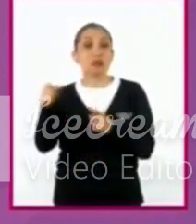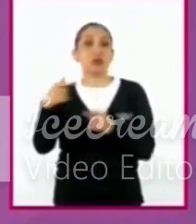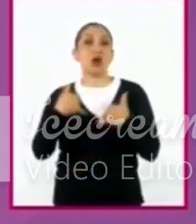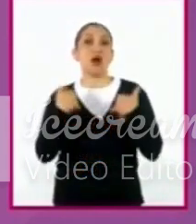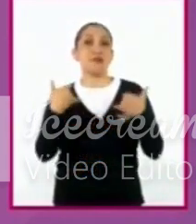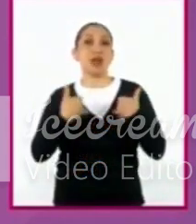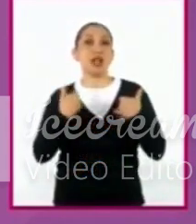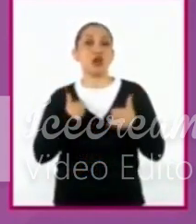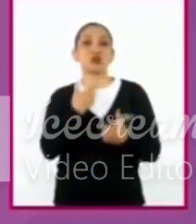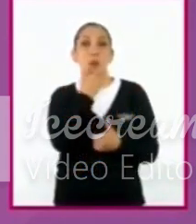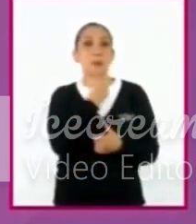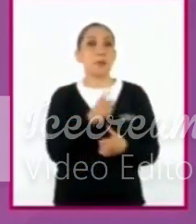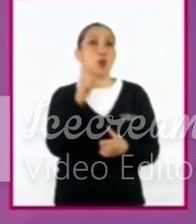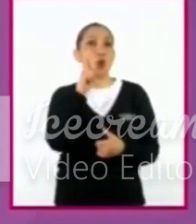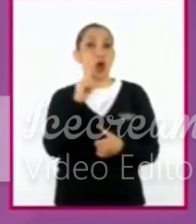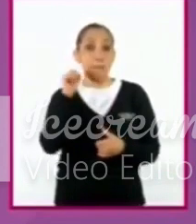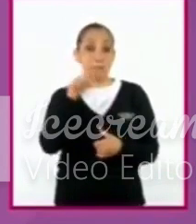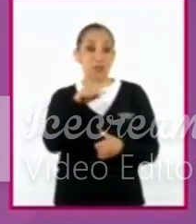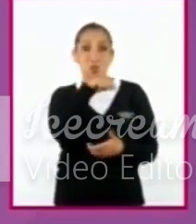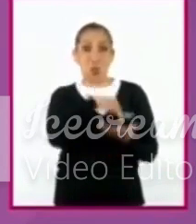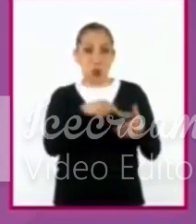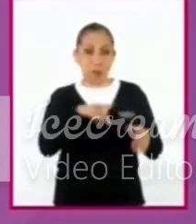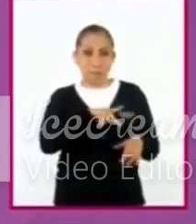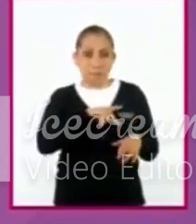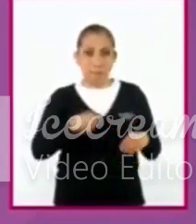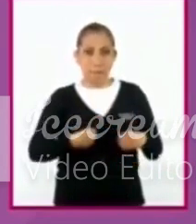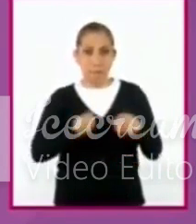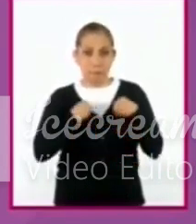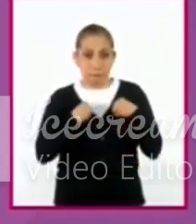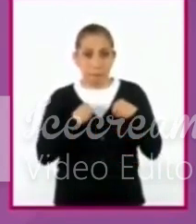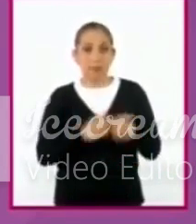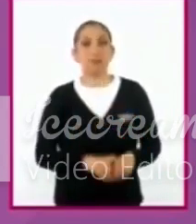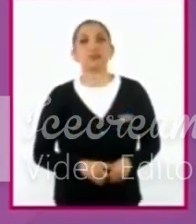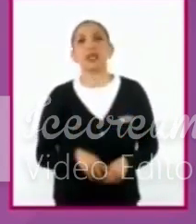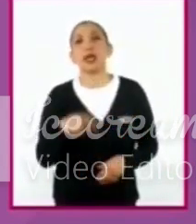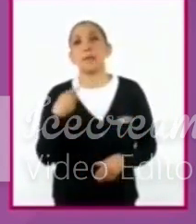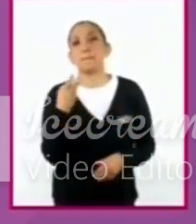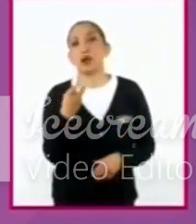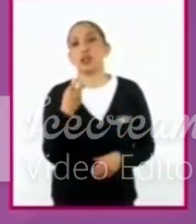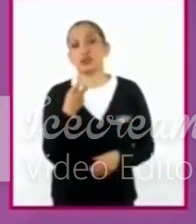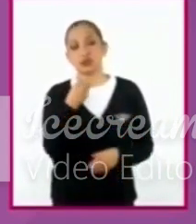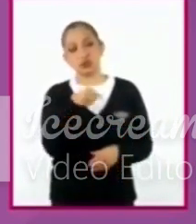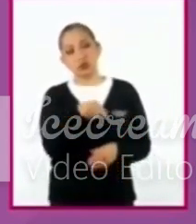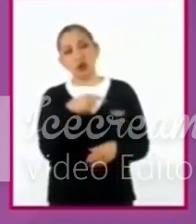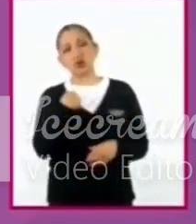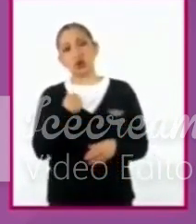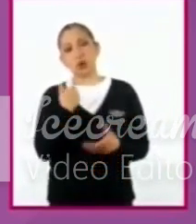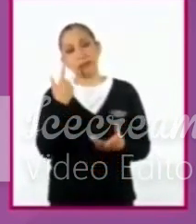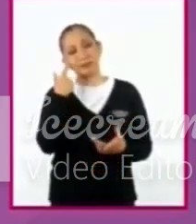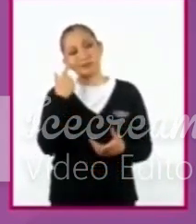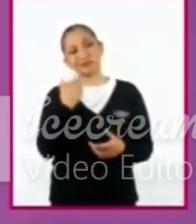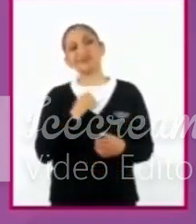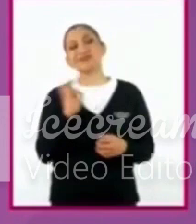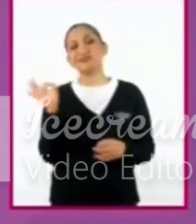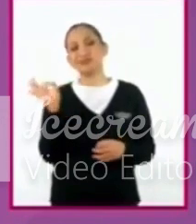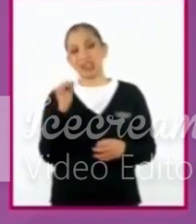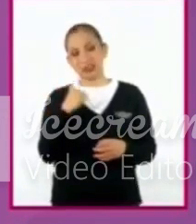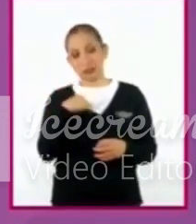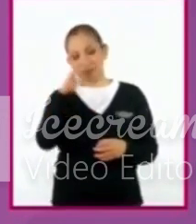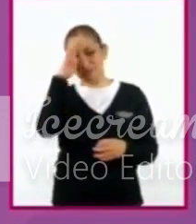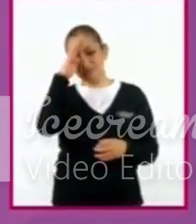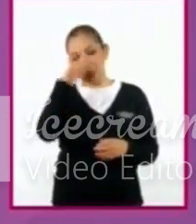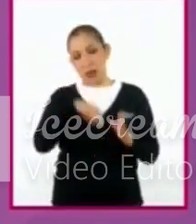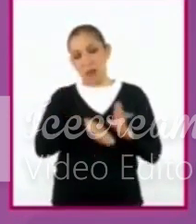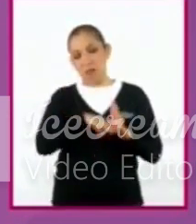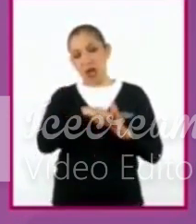jóvenes de ambos sexos de aquel distrito. Entonces, más bien por estos hechos que yo palpaba que por una reflexión